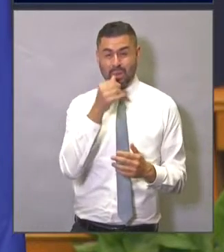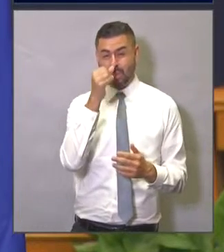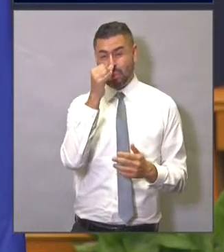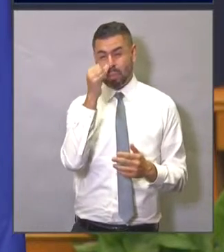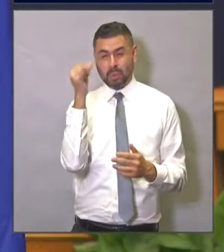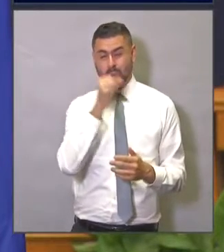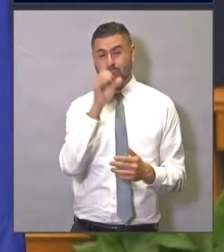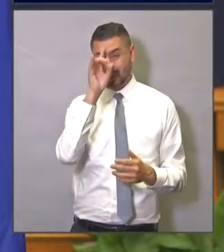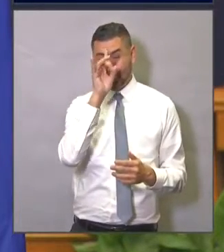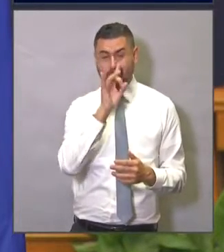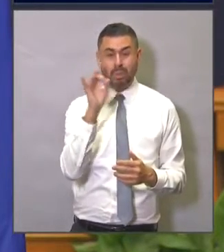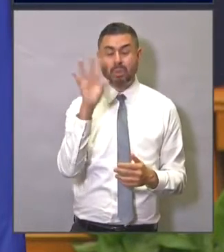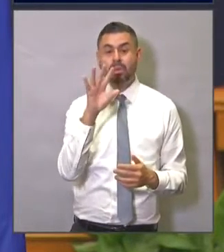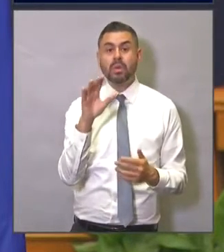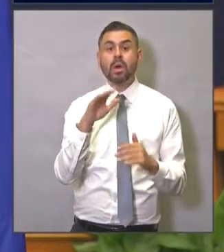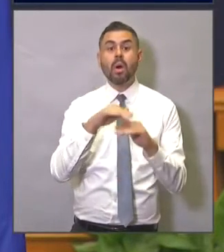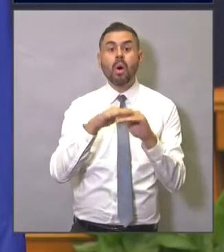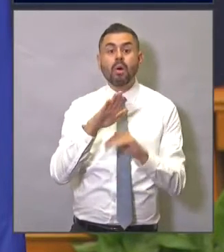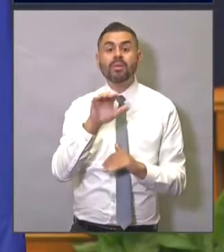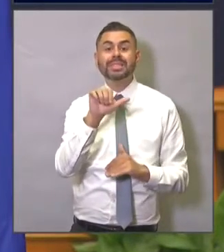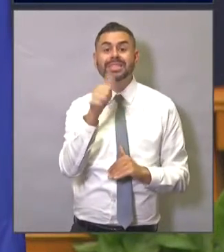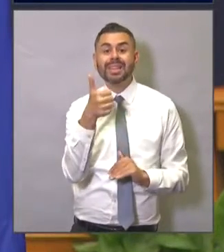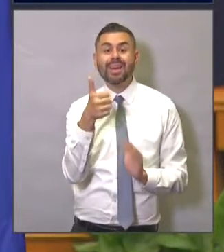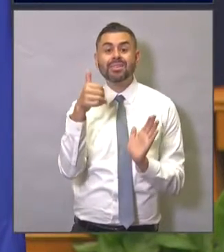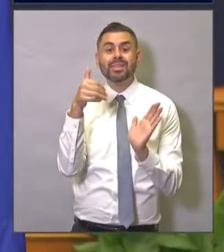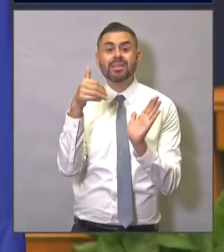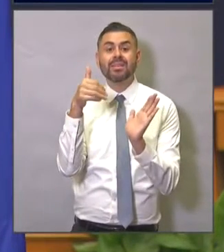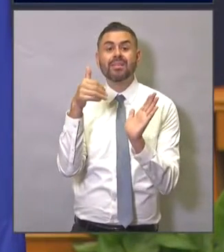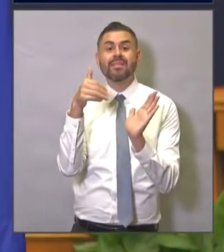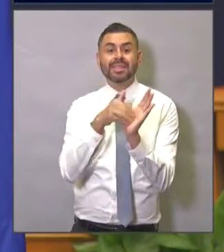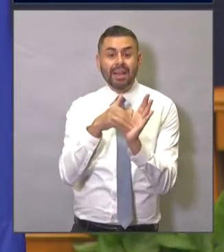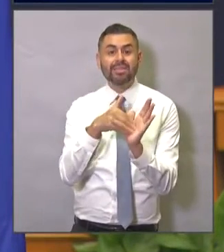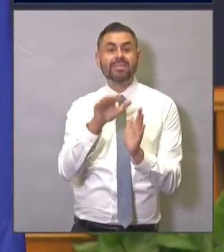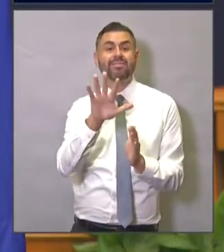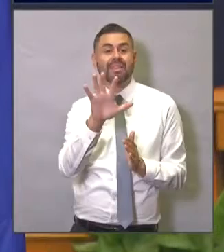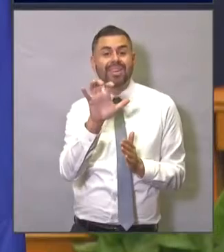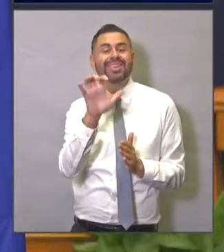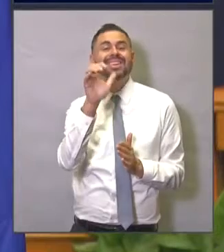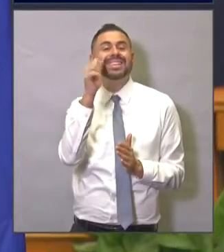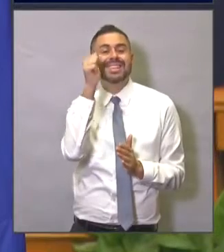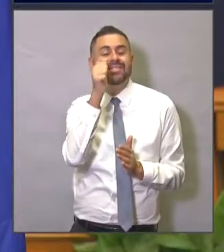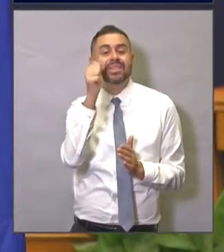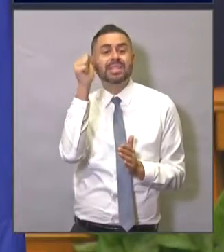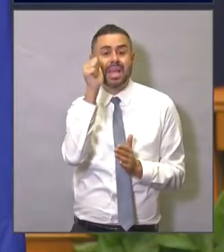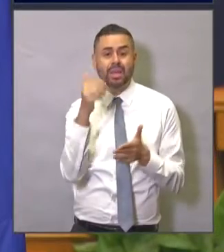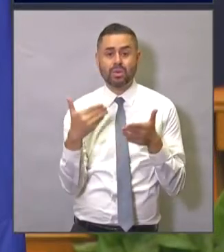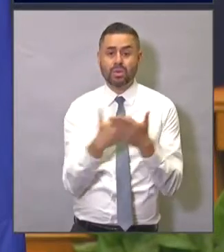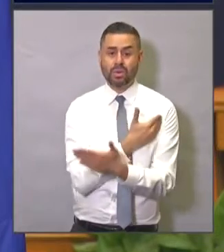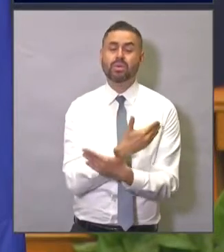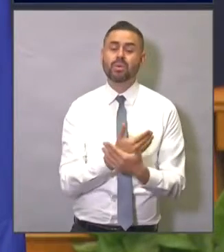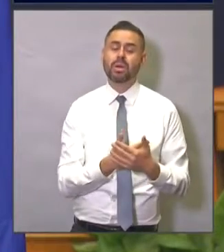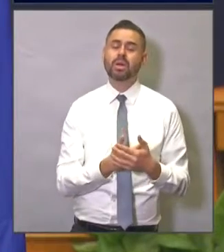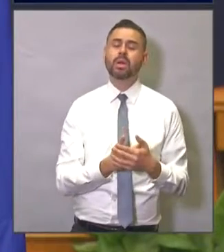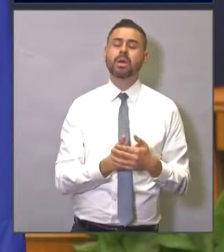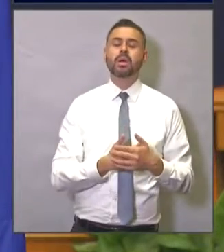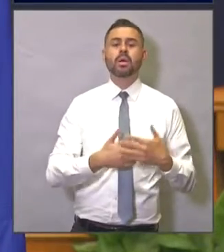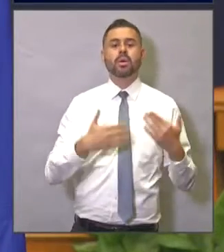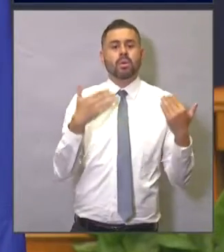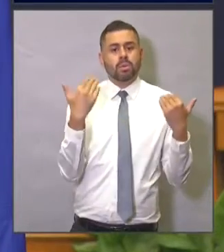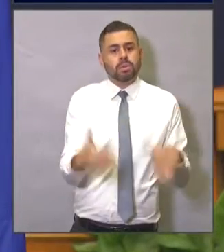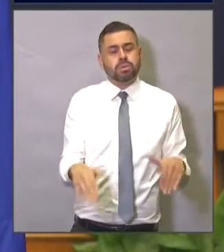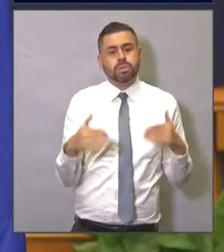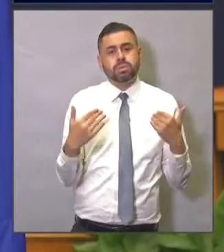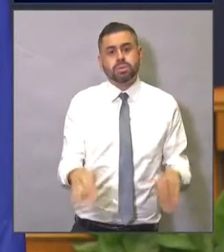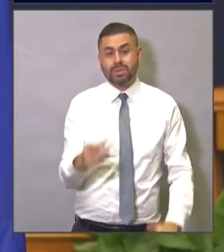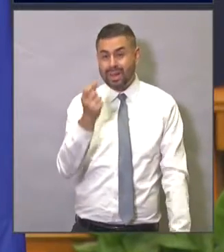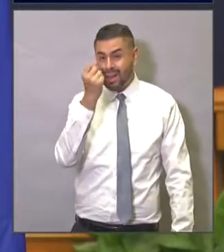casos con más de 10,500 casos de COVID-19 en un día. La capacidad de la unidad